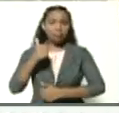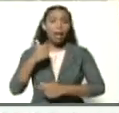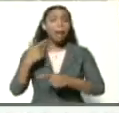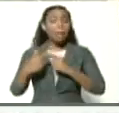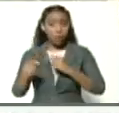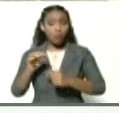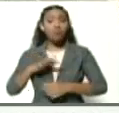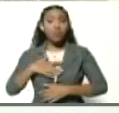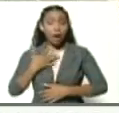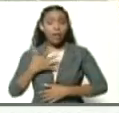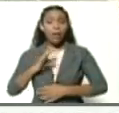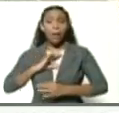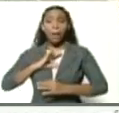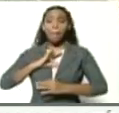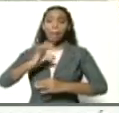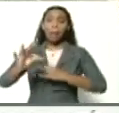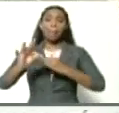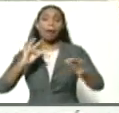puedes contagiar.